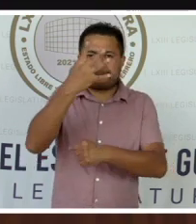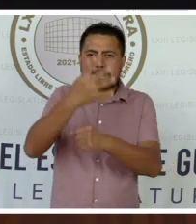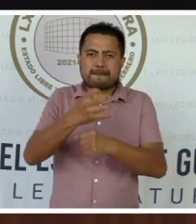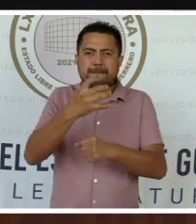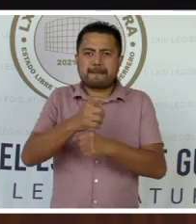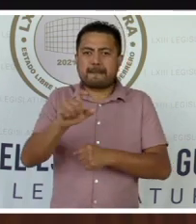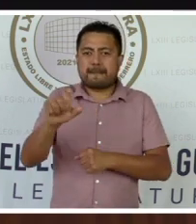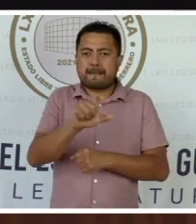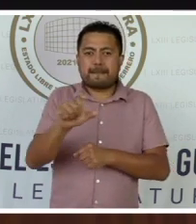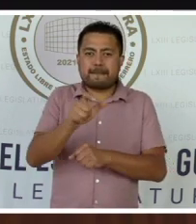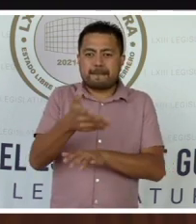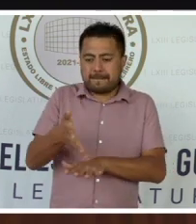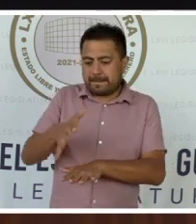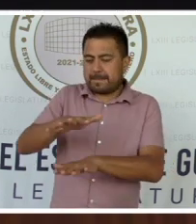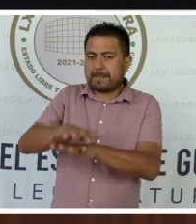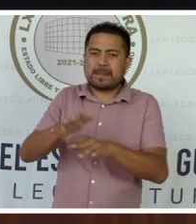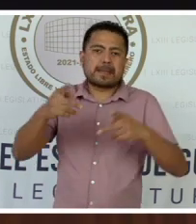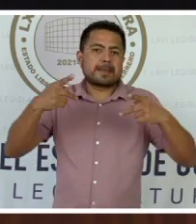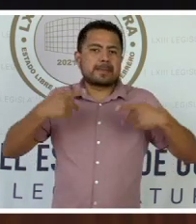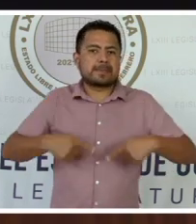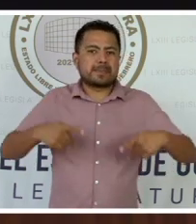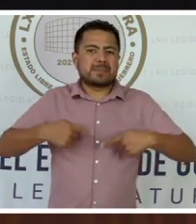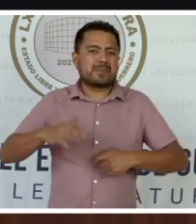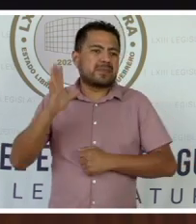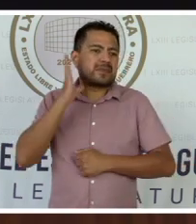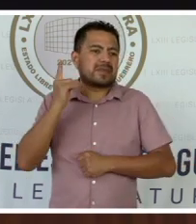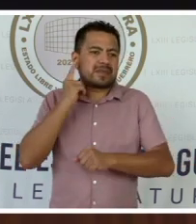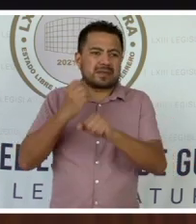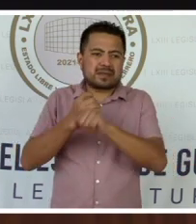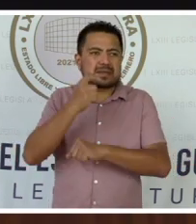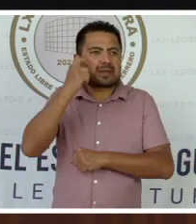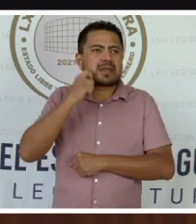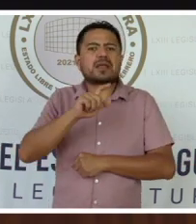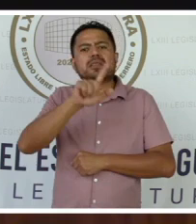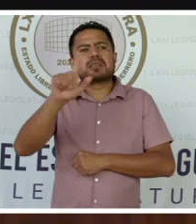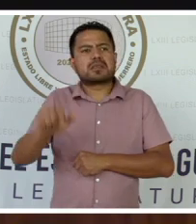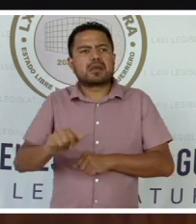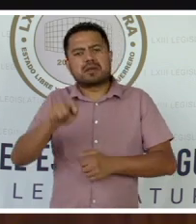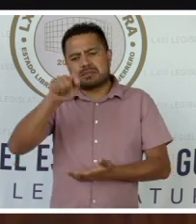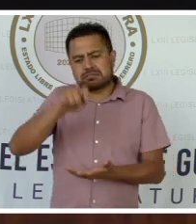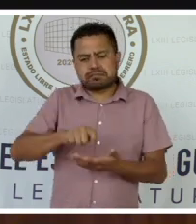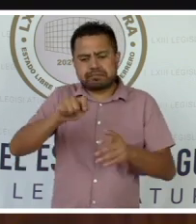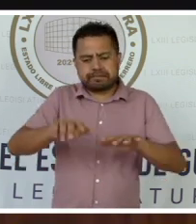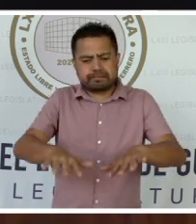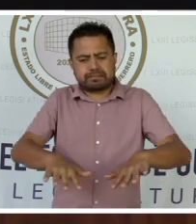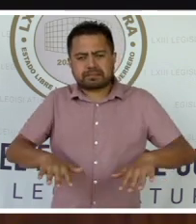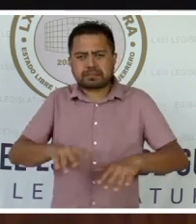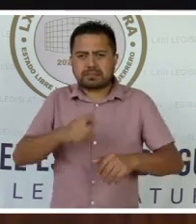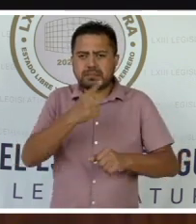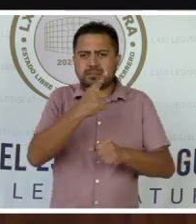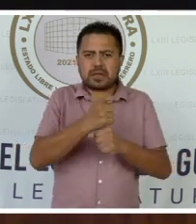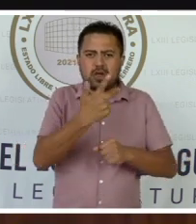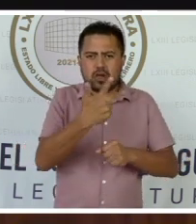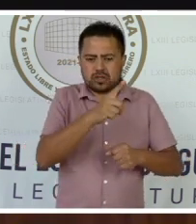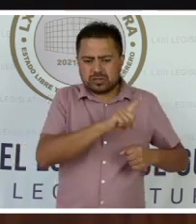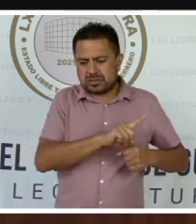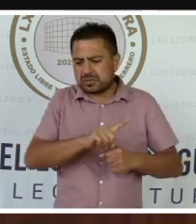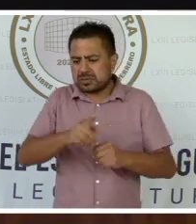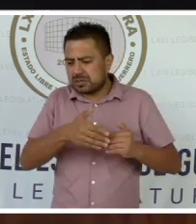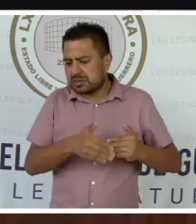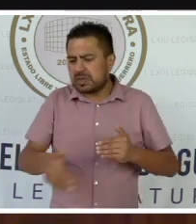una vez integrado el observatorio ciudadano legislativo sesionará dentro de los primeros ocho días para